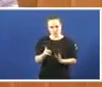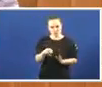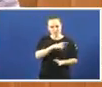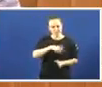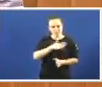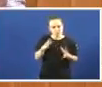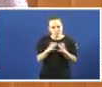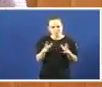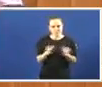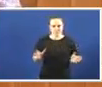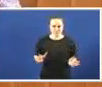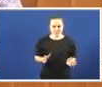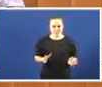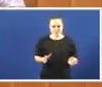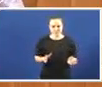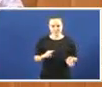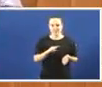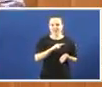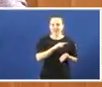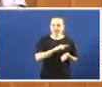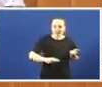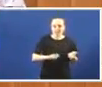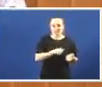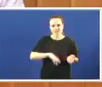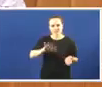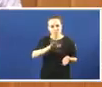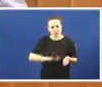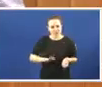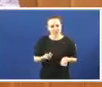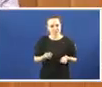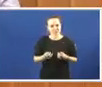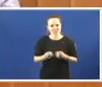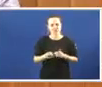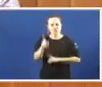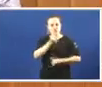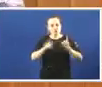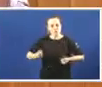ambiciosa. Galicia, nin España, non ten un problema de exceso de gasto.